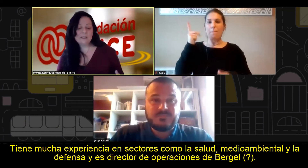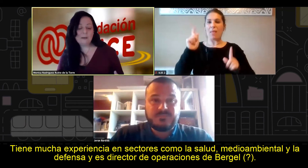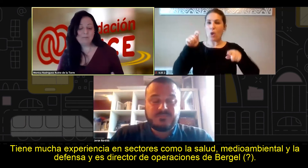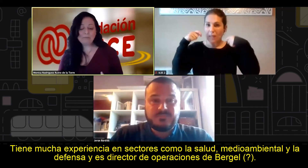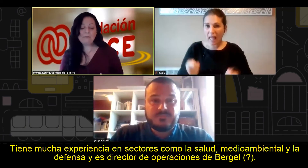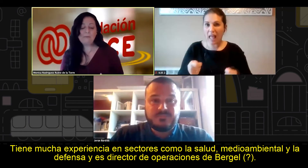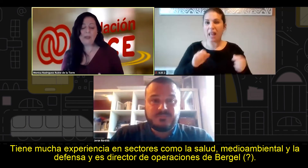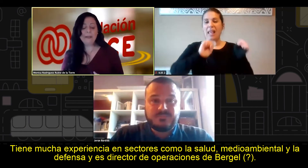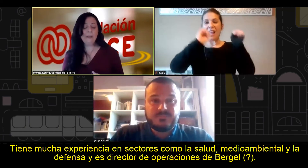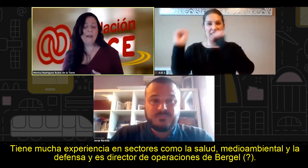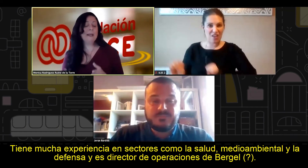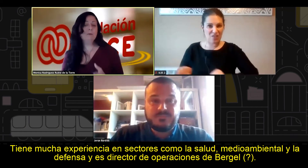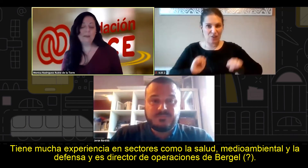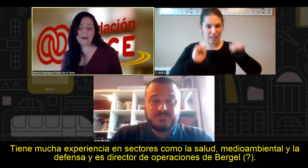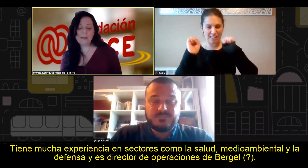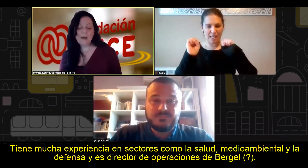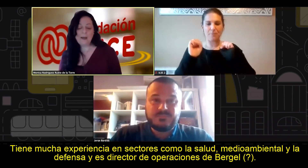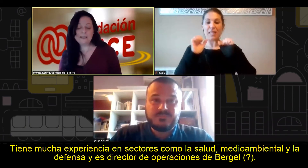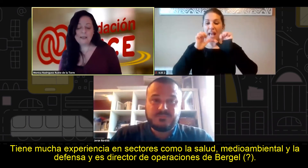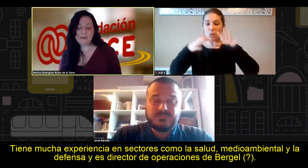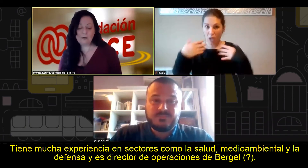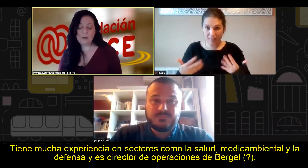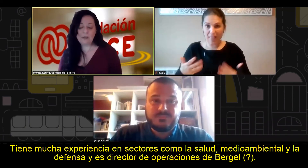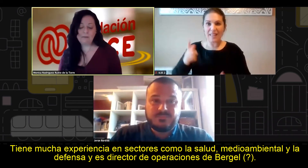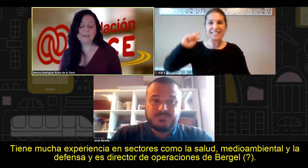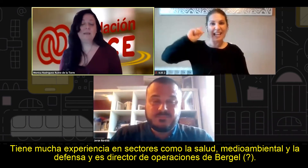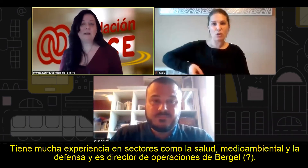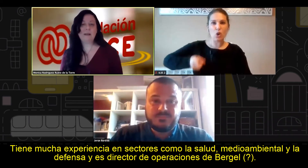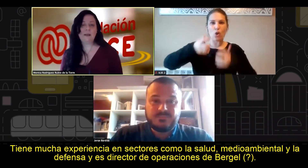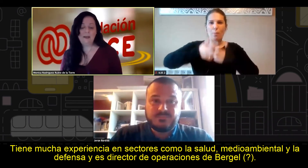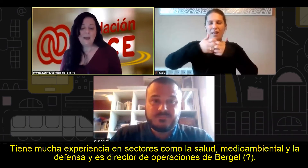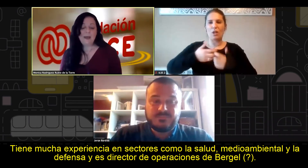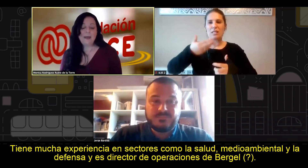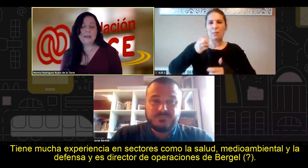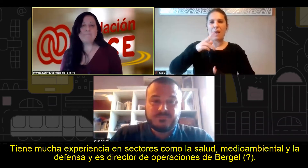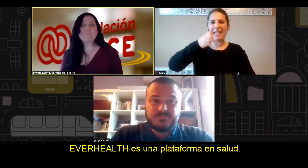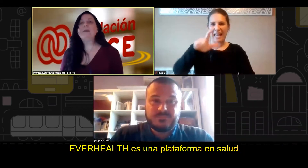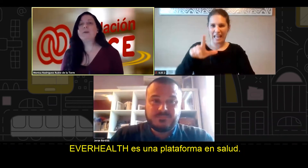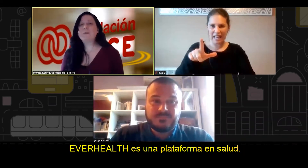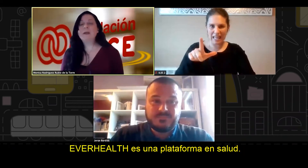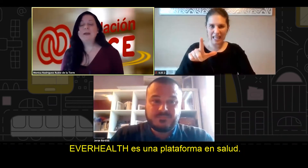defensa. Y en la actualidad es director de operaciones de Evergel.